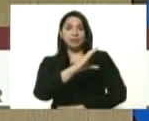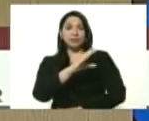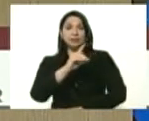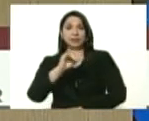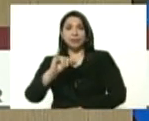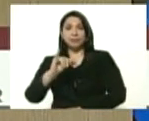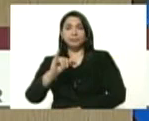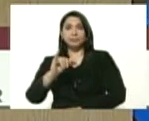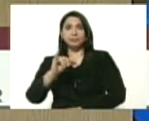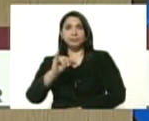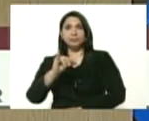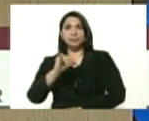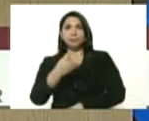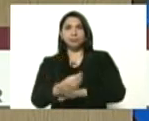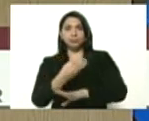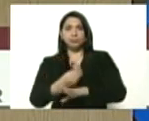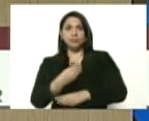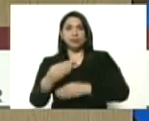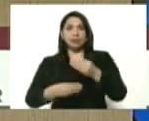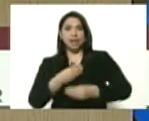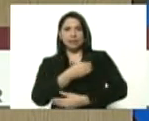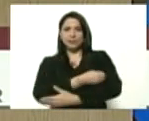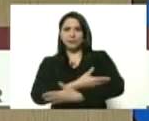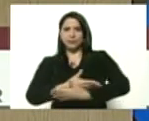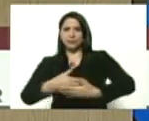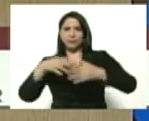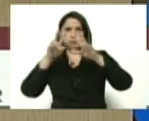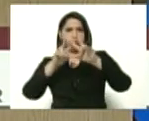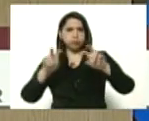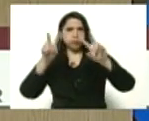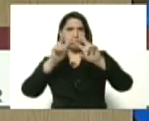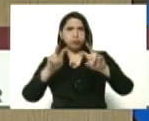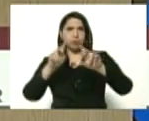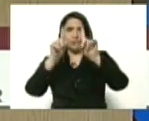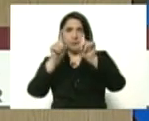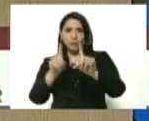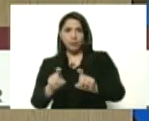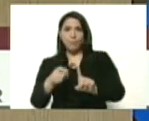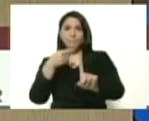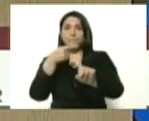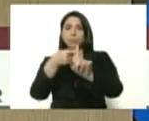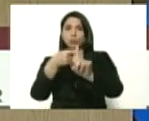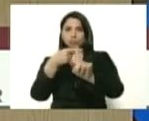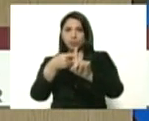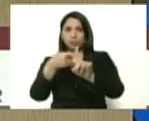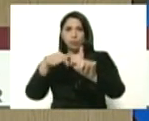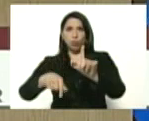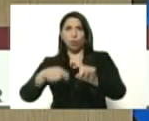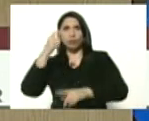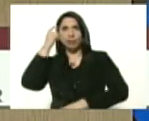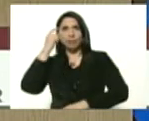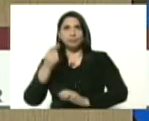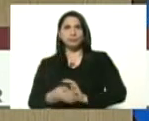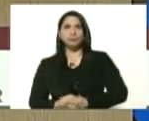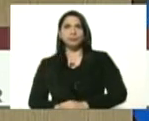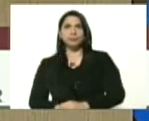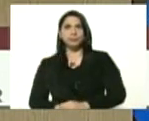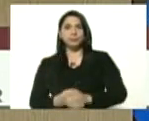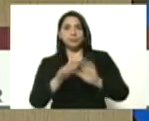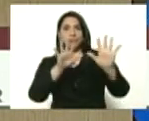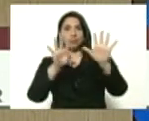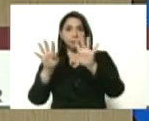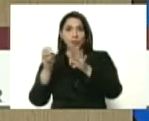de Maturín. Se le toma PCR, es decir, la prueba molecular, y dio positivo el día de hoy, el día 19 de